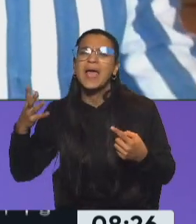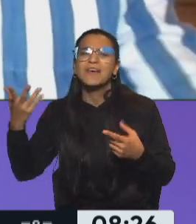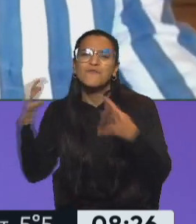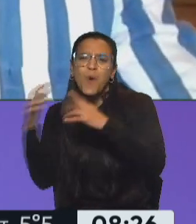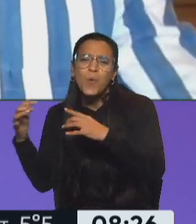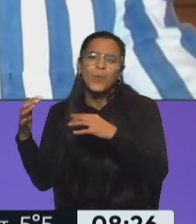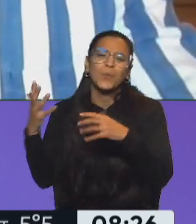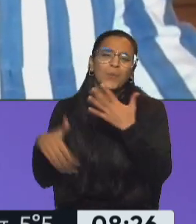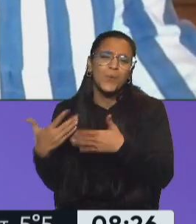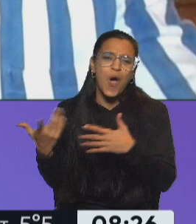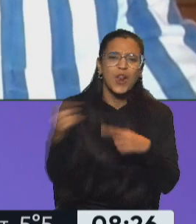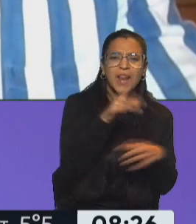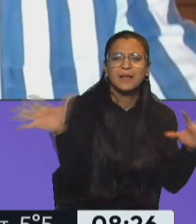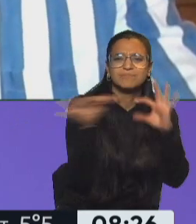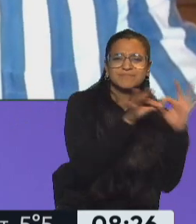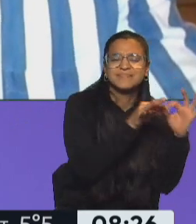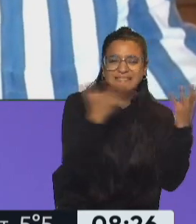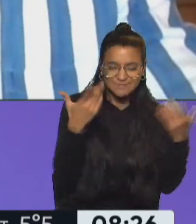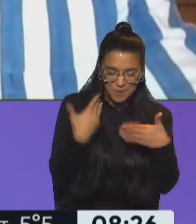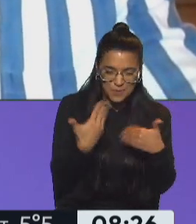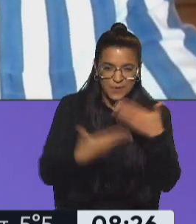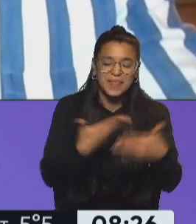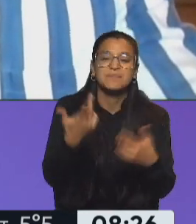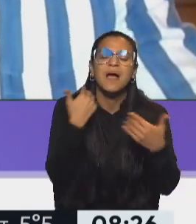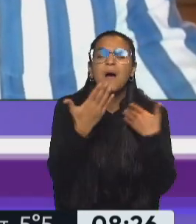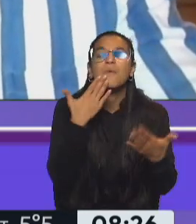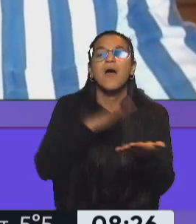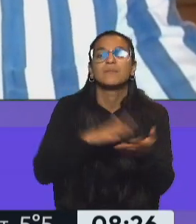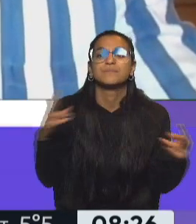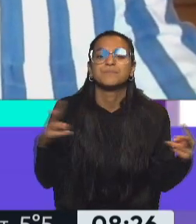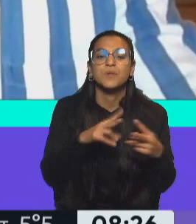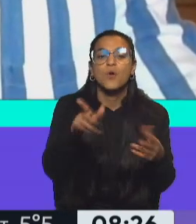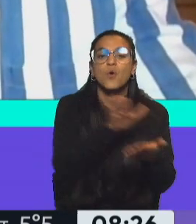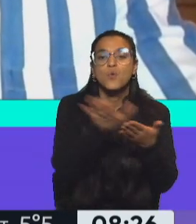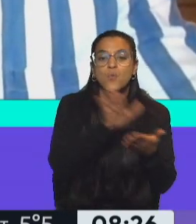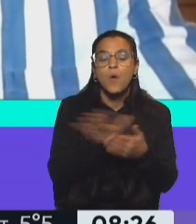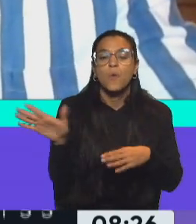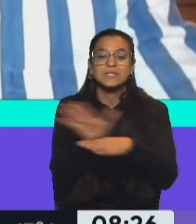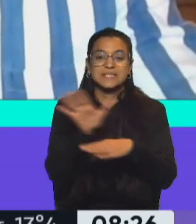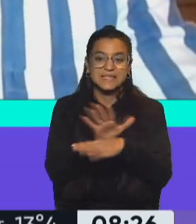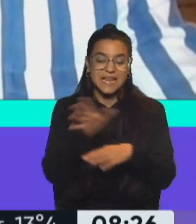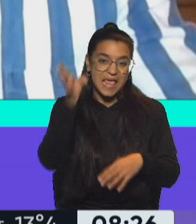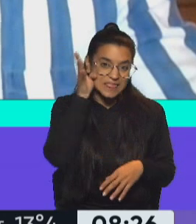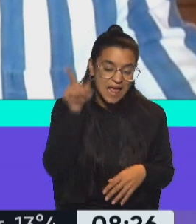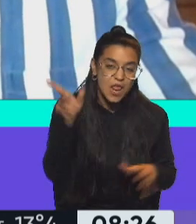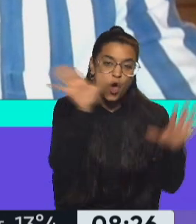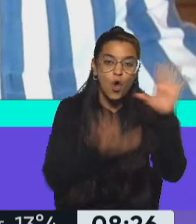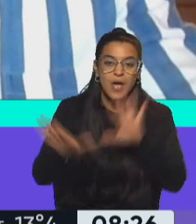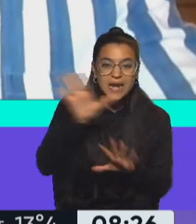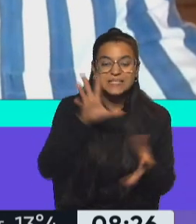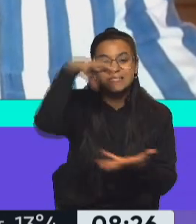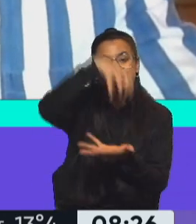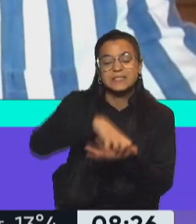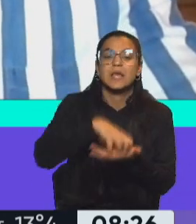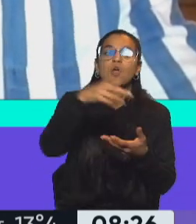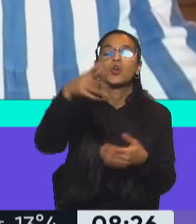Inglaterra, pero la llevaste a cabo. ¿Por qué? Porque vamos a estar hablando de un encuentro con el nuevo cine italiano organizado por el Complejo Teatral